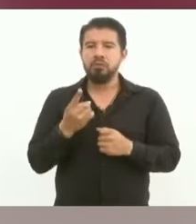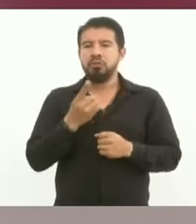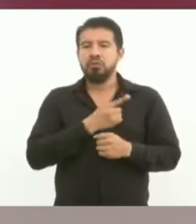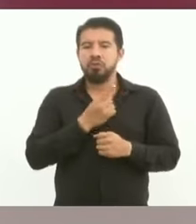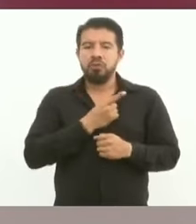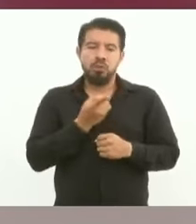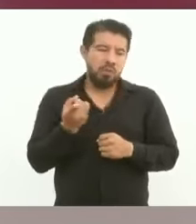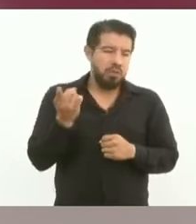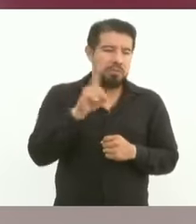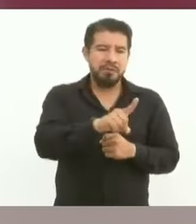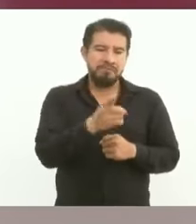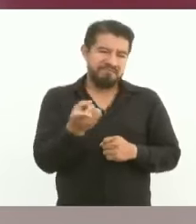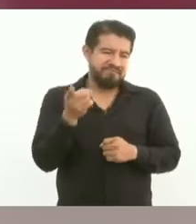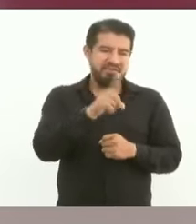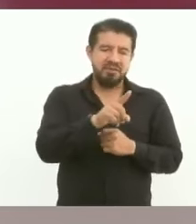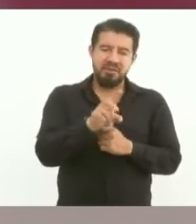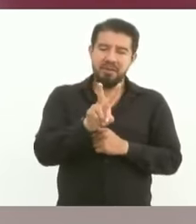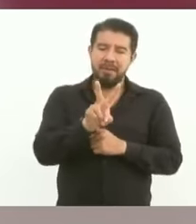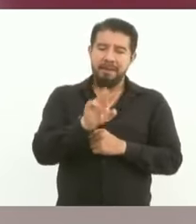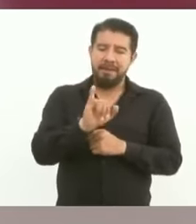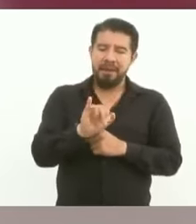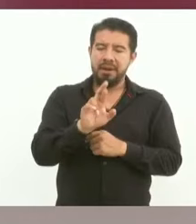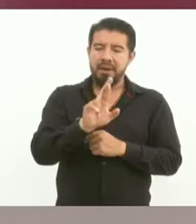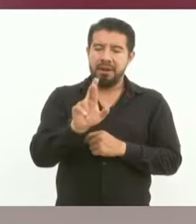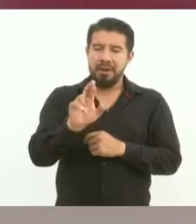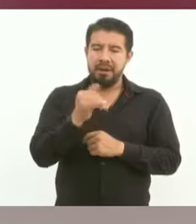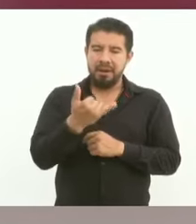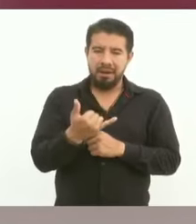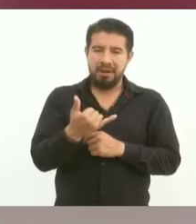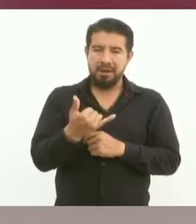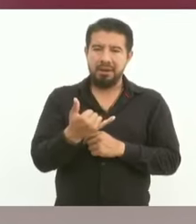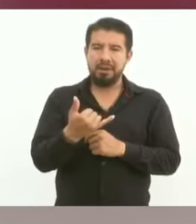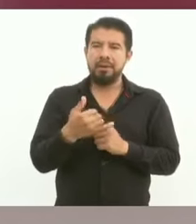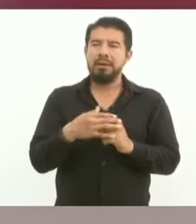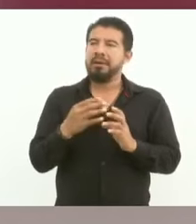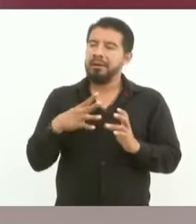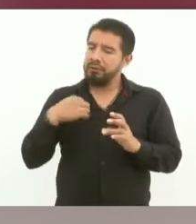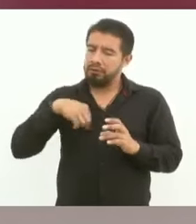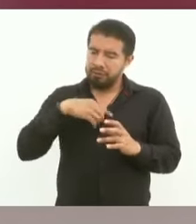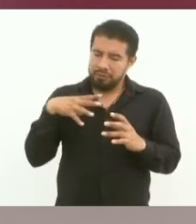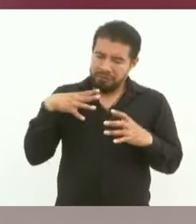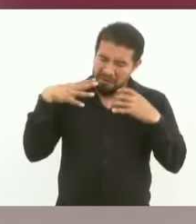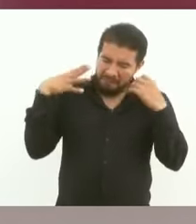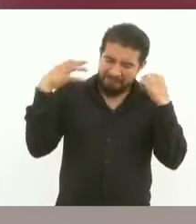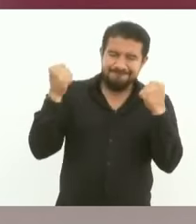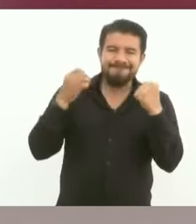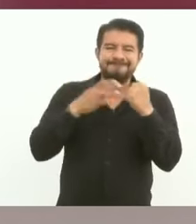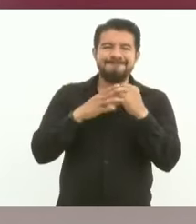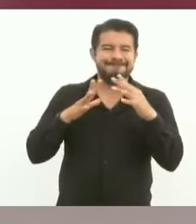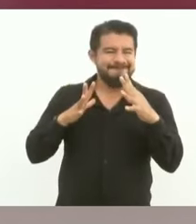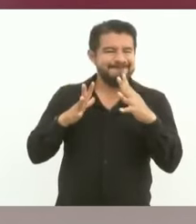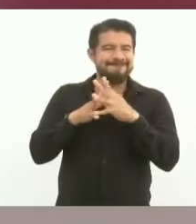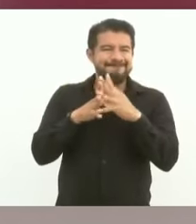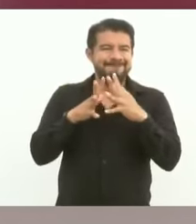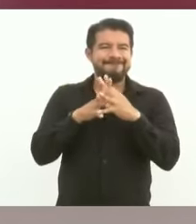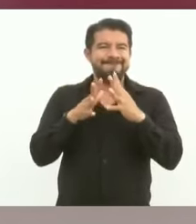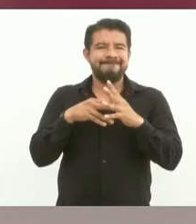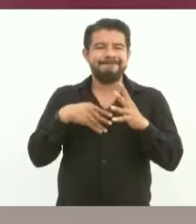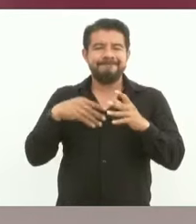puro virrey, puro hombre, 300 años. Luego conseguimos, con la lucha de buenos dirigentes,